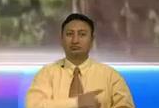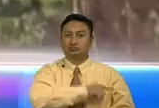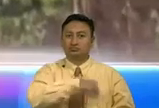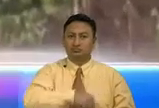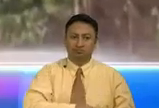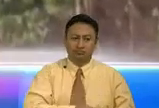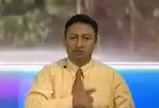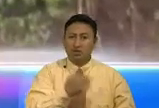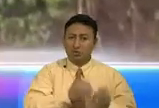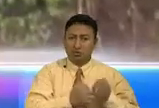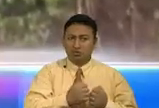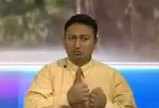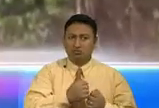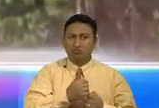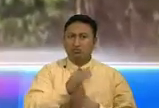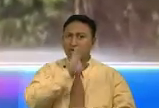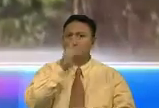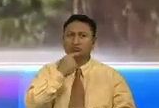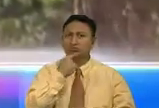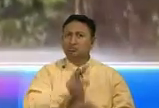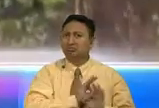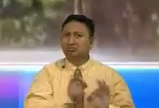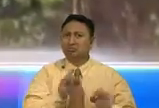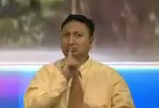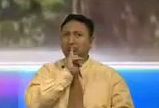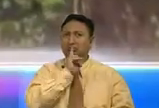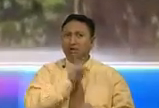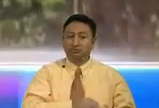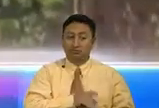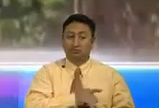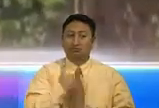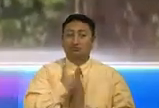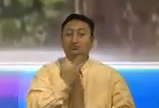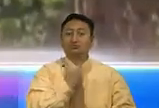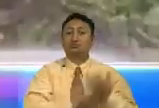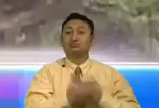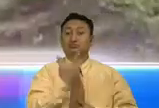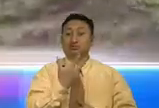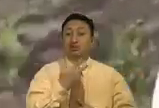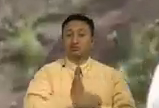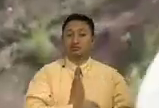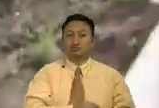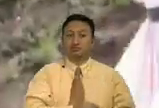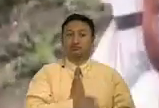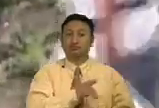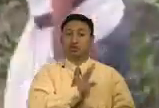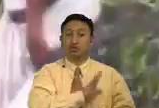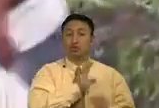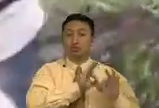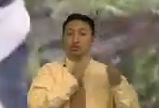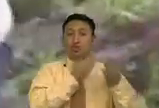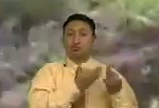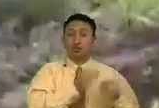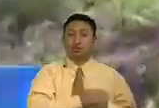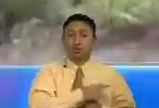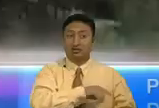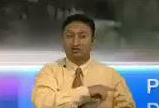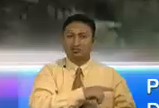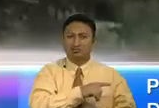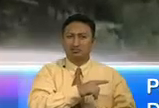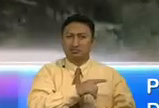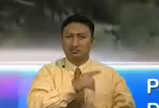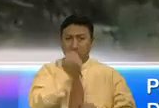con el señor, nada, ¿para qué? ¿Cuántos niños? Tiene tres, un varón y dos niñas mujeres. Para la familia de la Oxisa no era fácil asimilar el